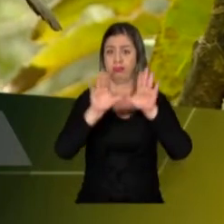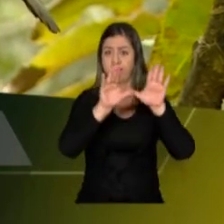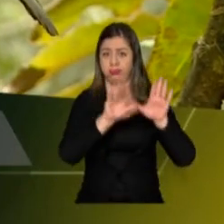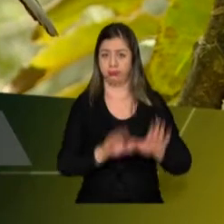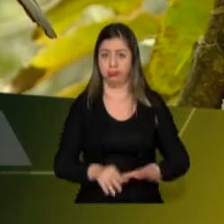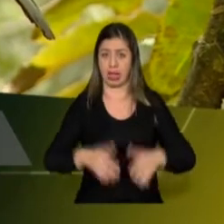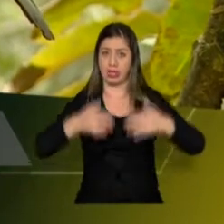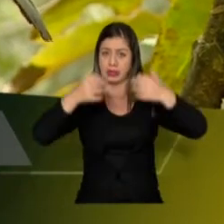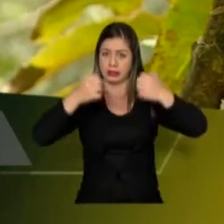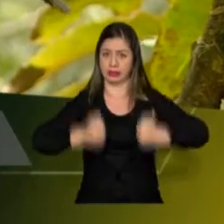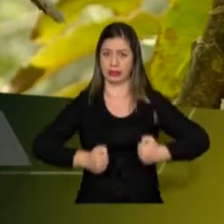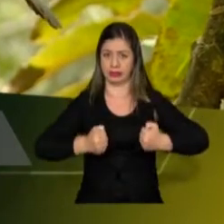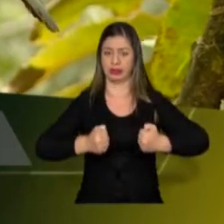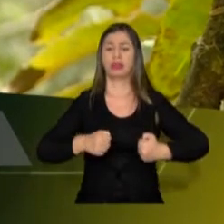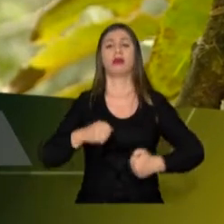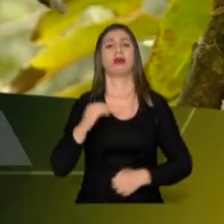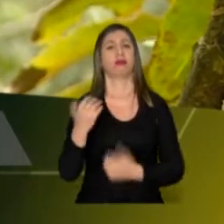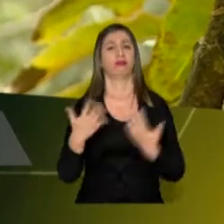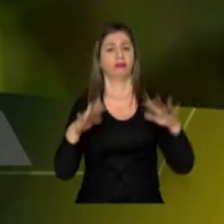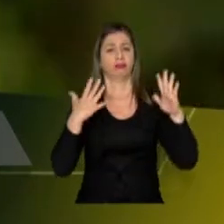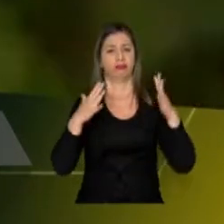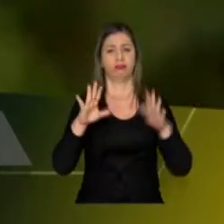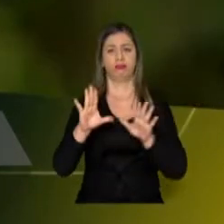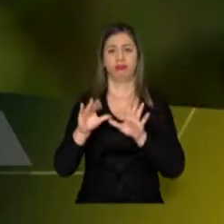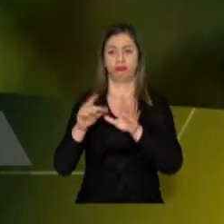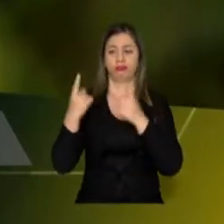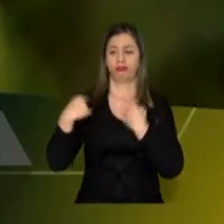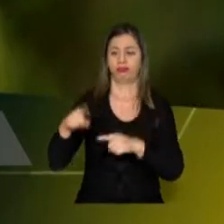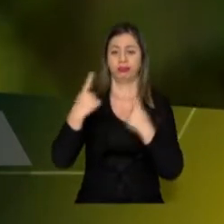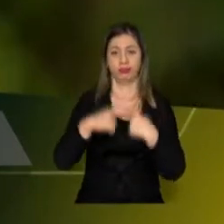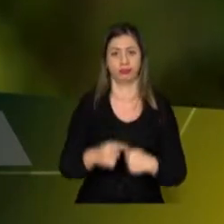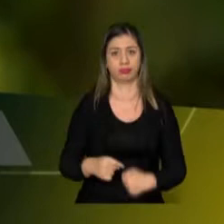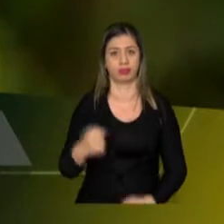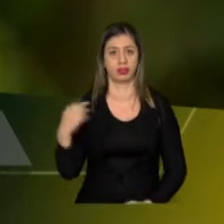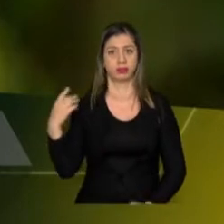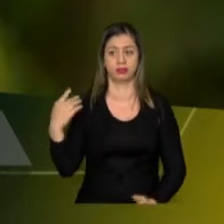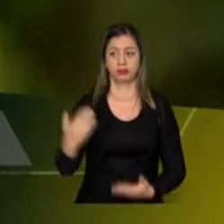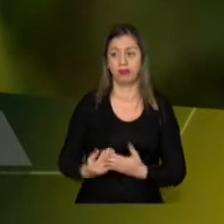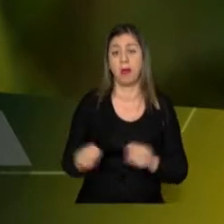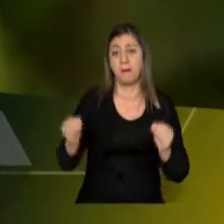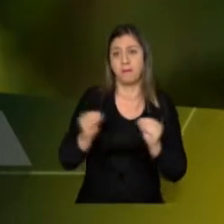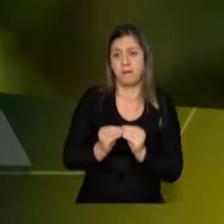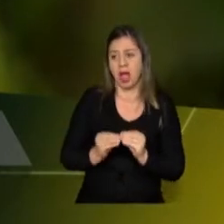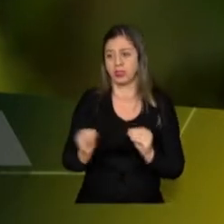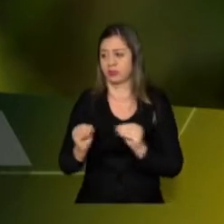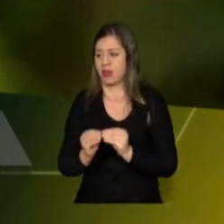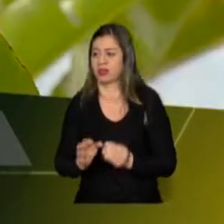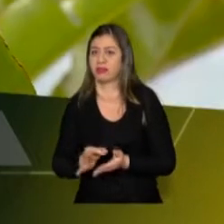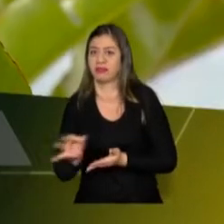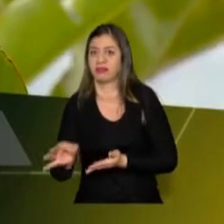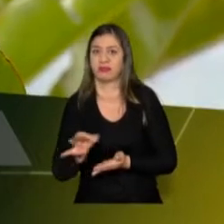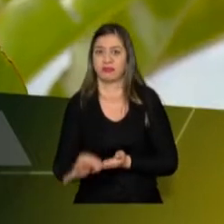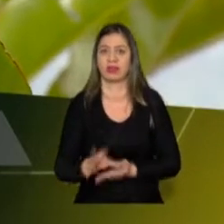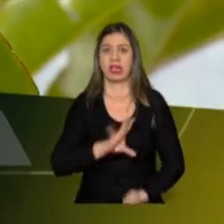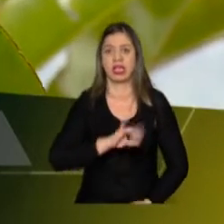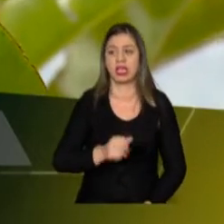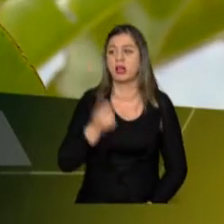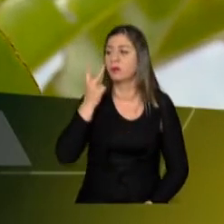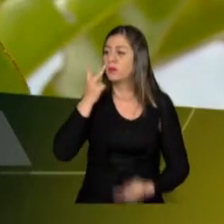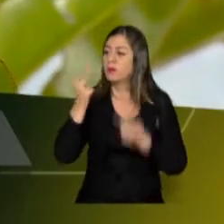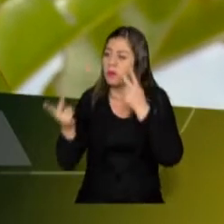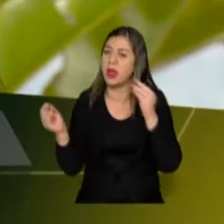o la sede de la Columbia Bird Fair, finalmente la feria lleva a otros destinos diferentes a Cali, ¿no? Hay salidas de